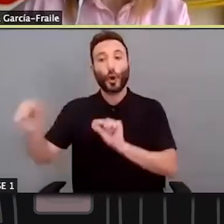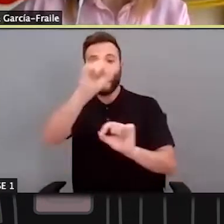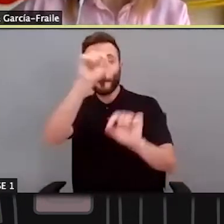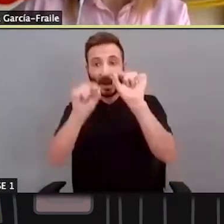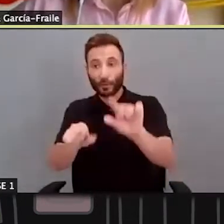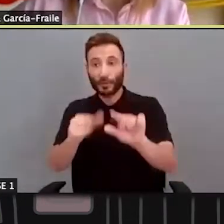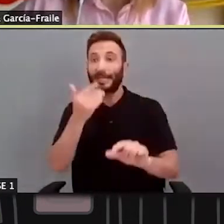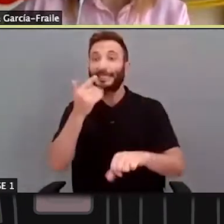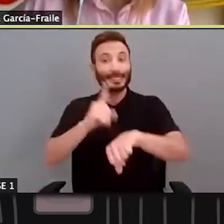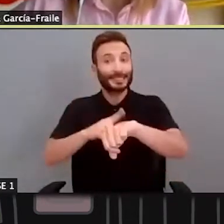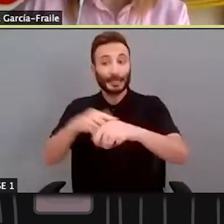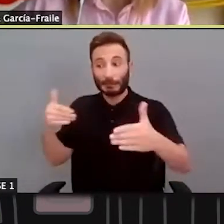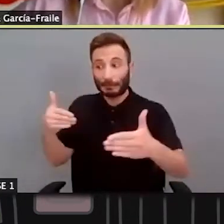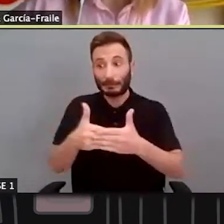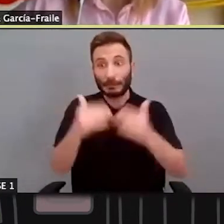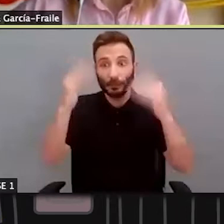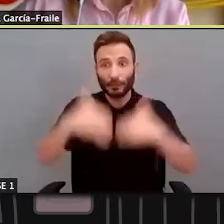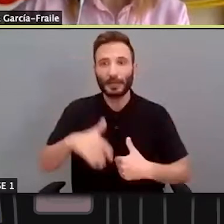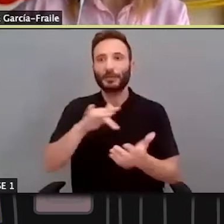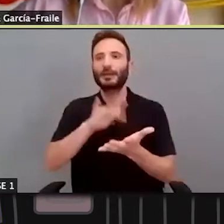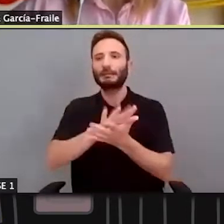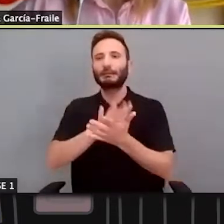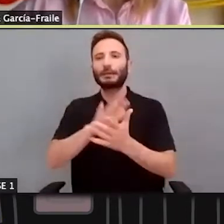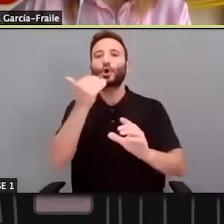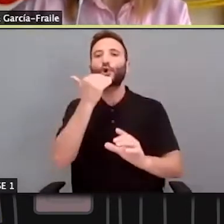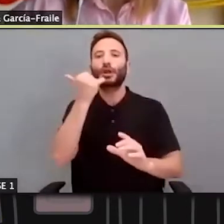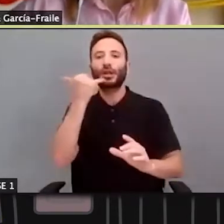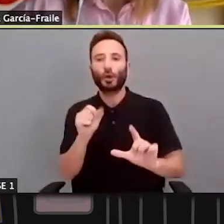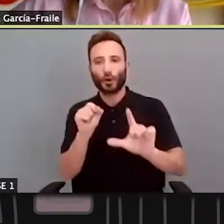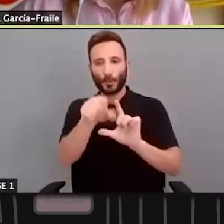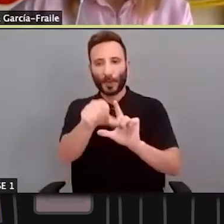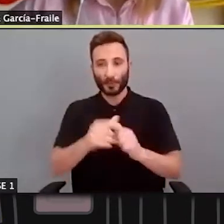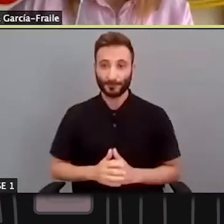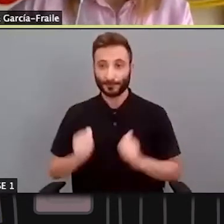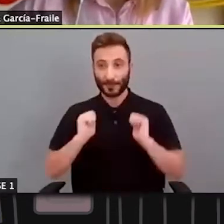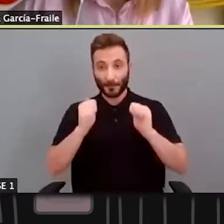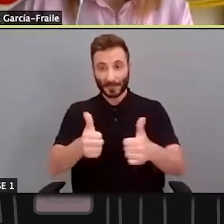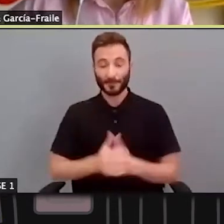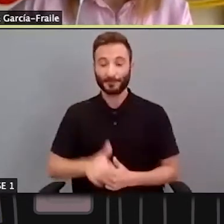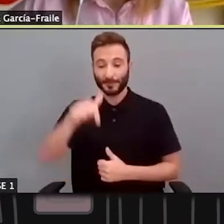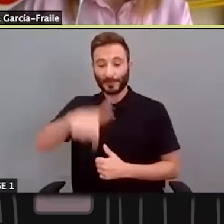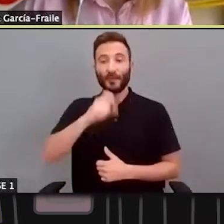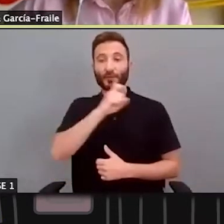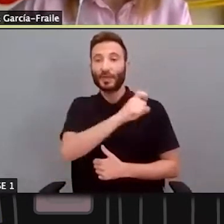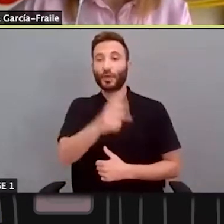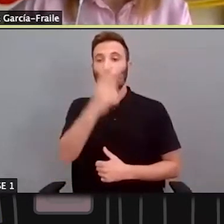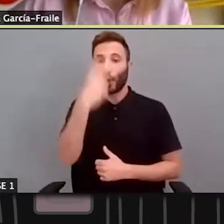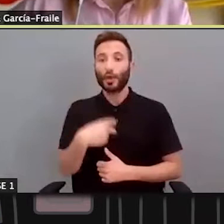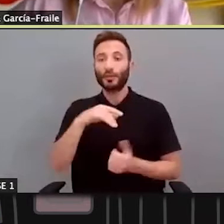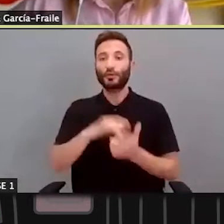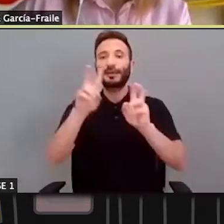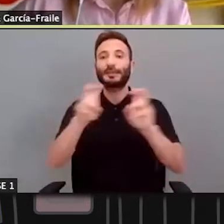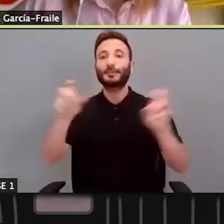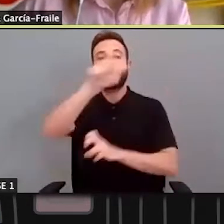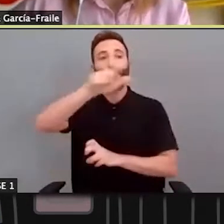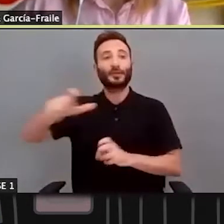tiempo, se os enviarían las respuestas por correo. Empezamos. Desde la Fundación ONCE defendemos el acceso de todas las